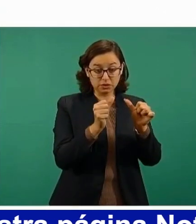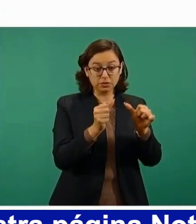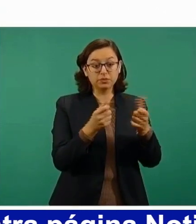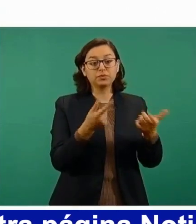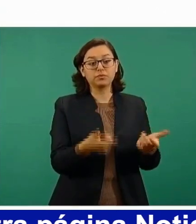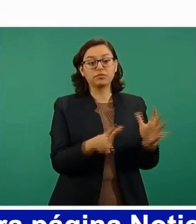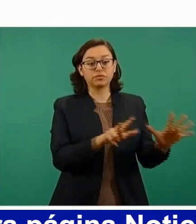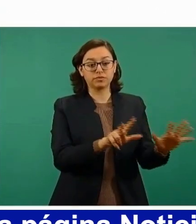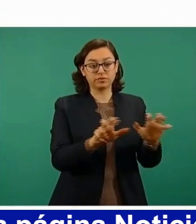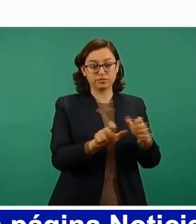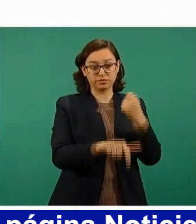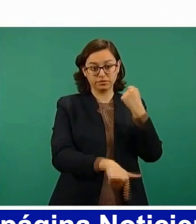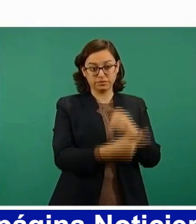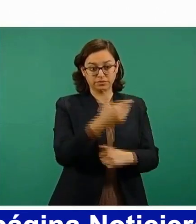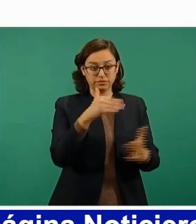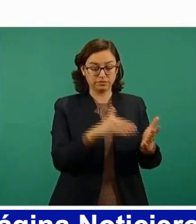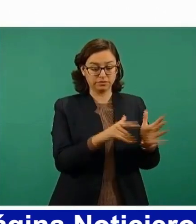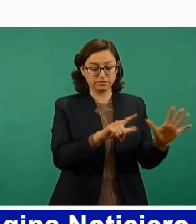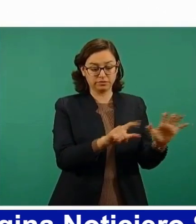Tenemos